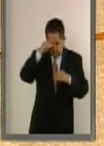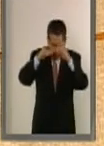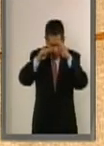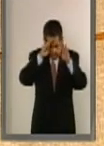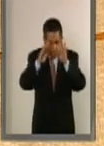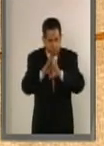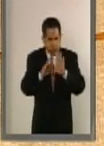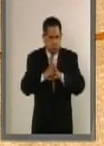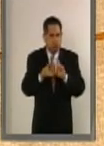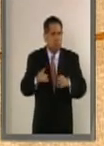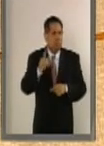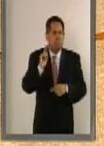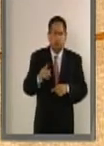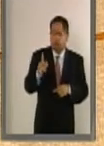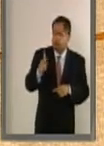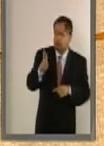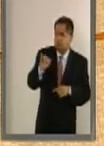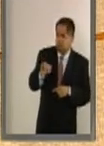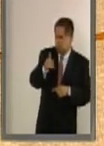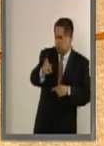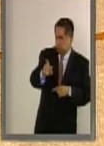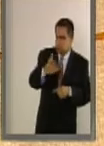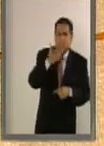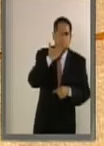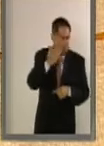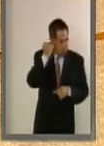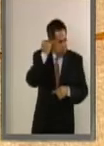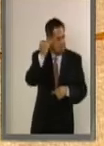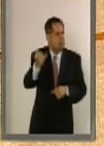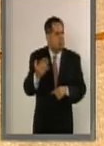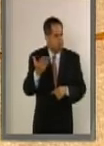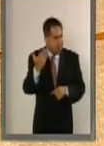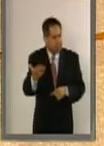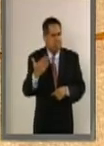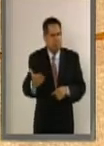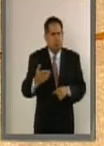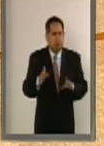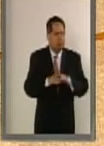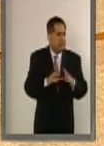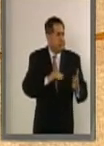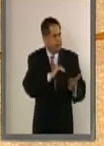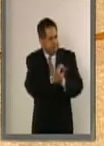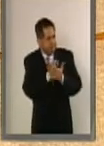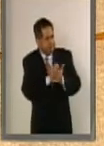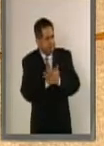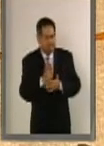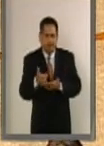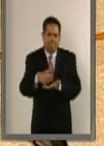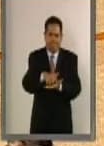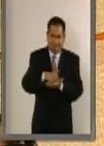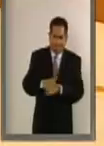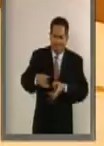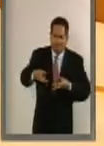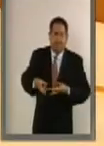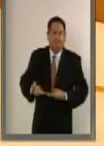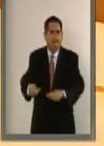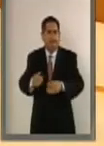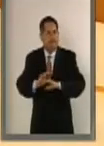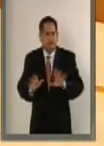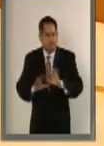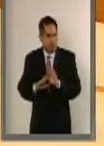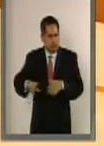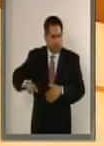propuesta del revolucionario institucional que busca atender estos reclamos ciudadanos y ahorrar recursos importantes del